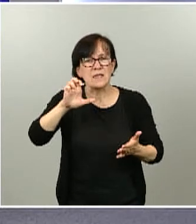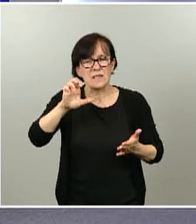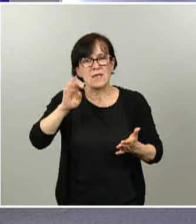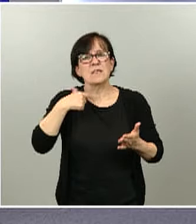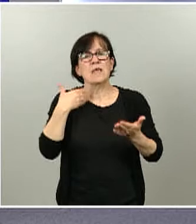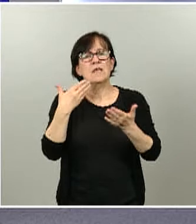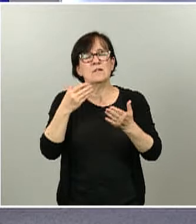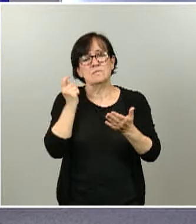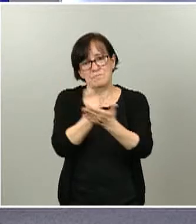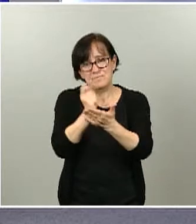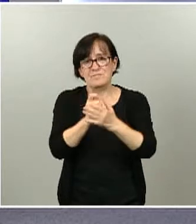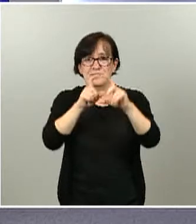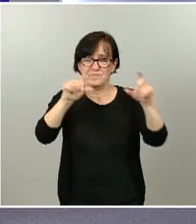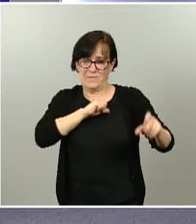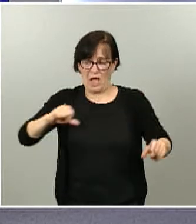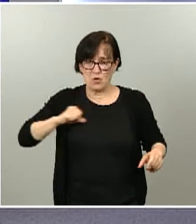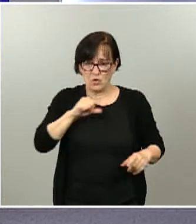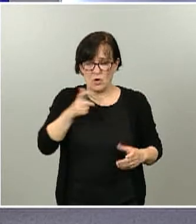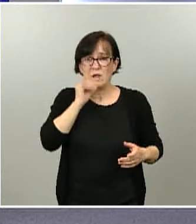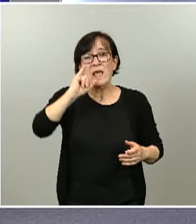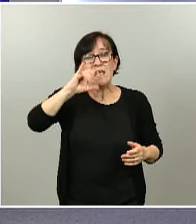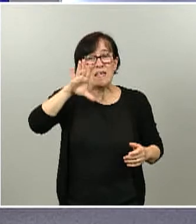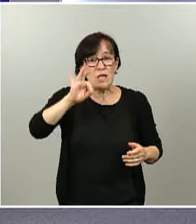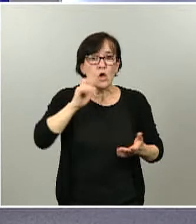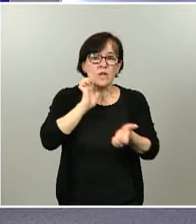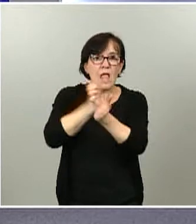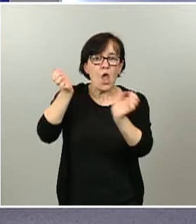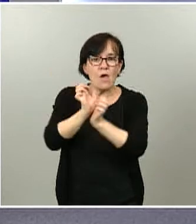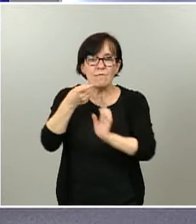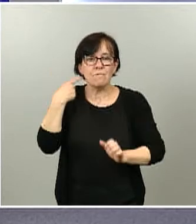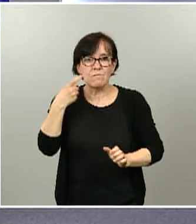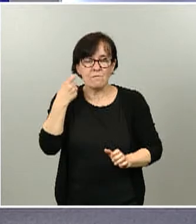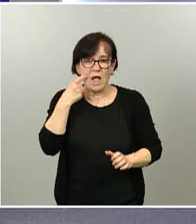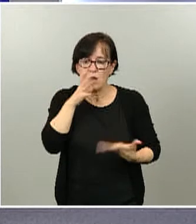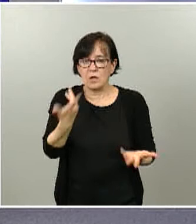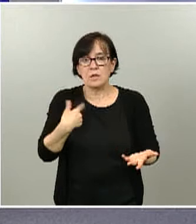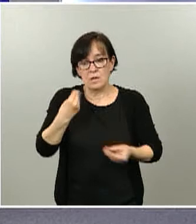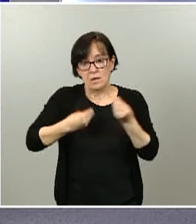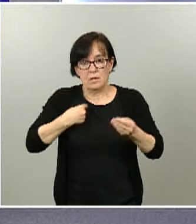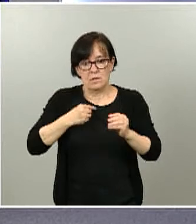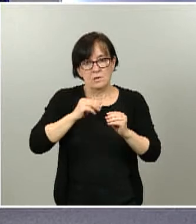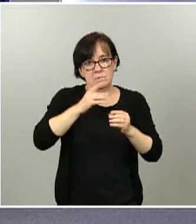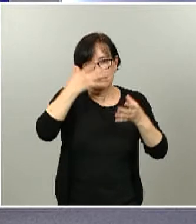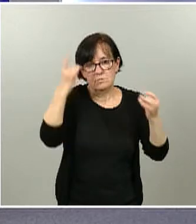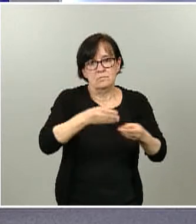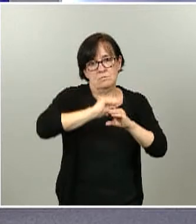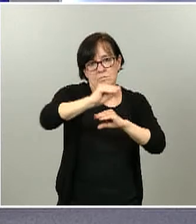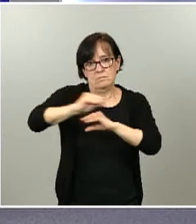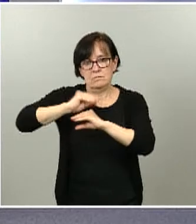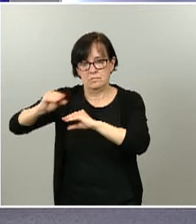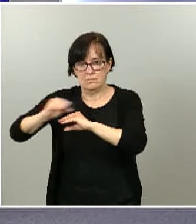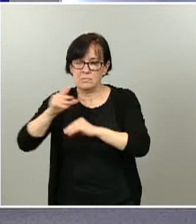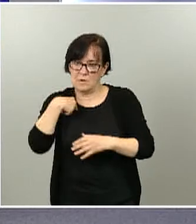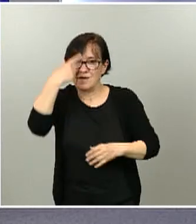incluso la concesión de los ICOs por parte de los bancos lleguen por fin a una buena parte de la población. Saben ustedes, lo saben perfectamente, igual que